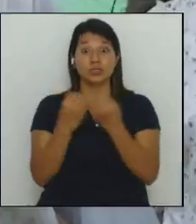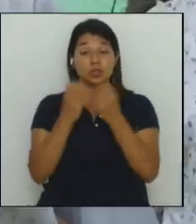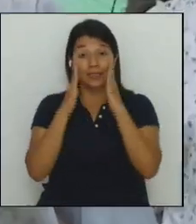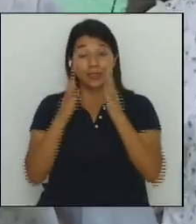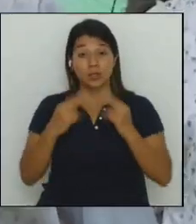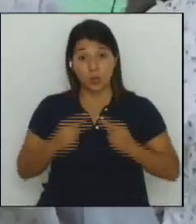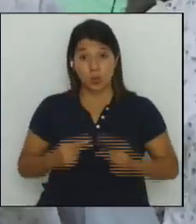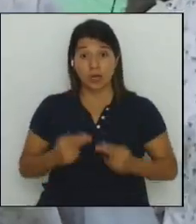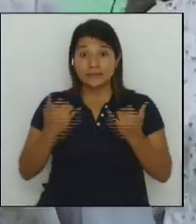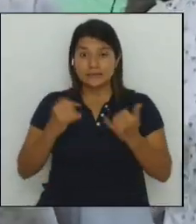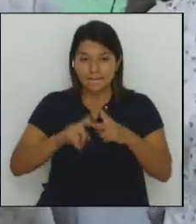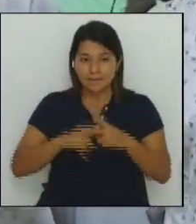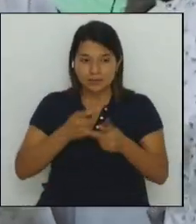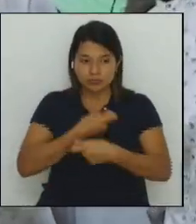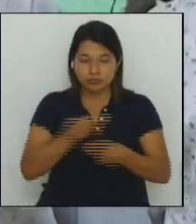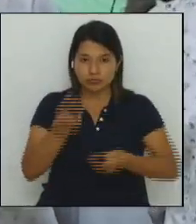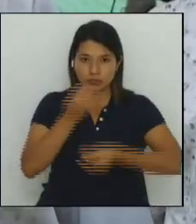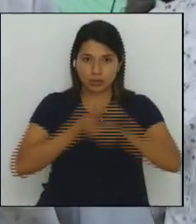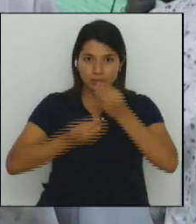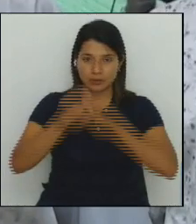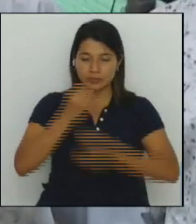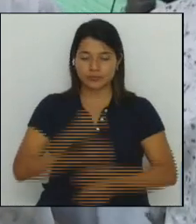alimentos.